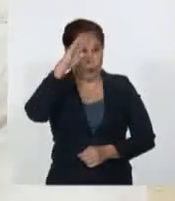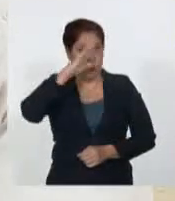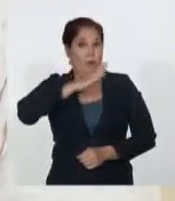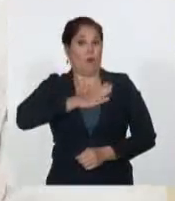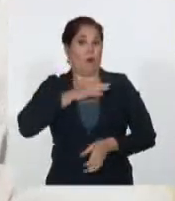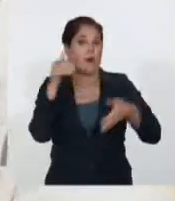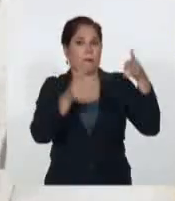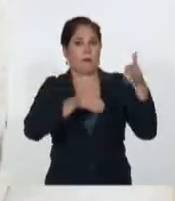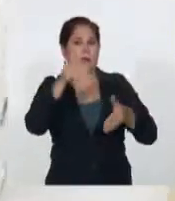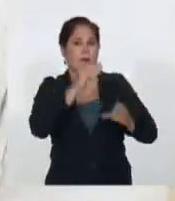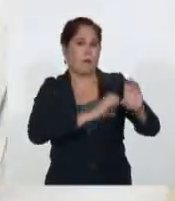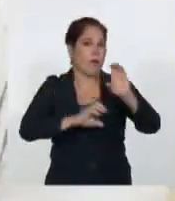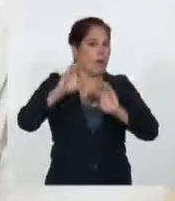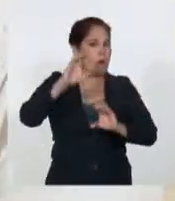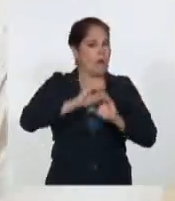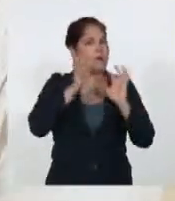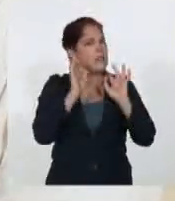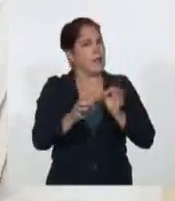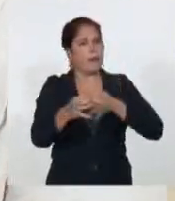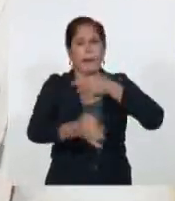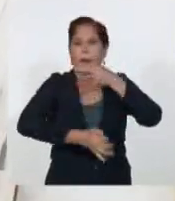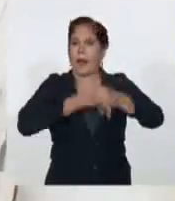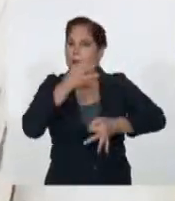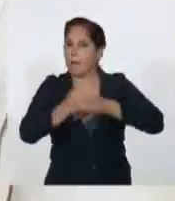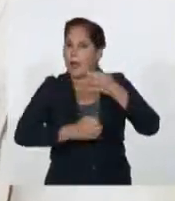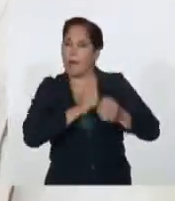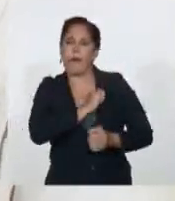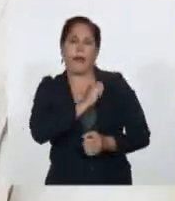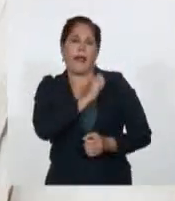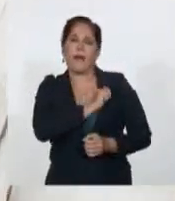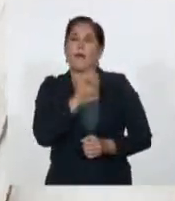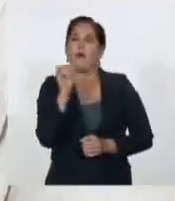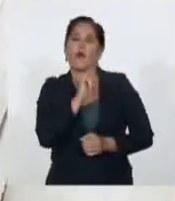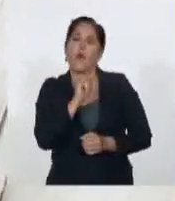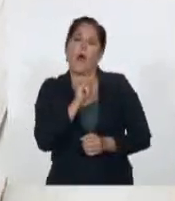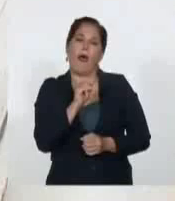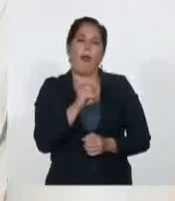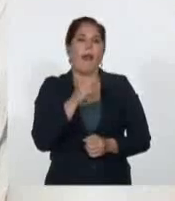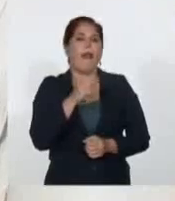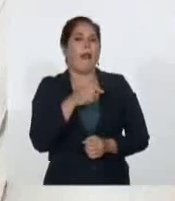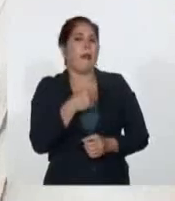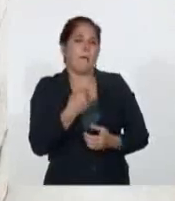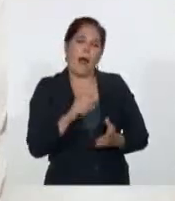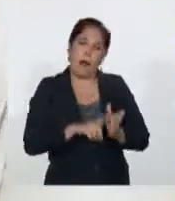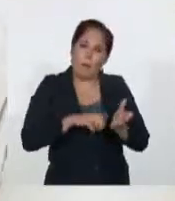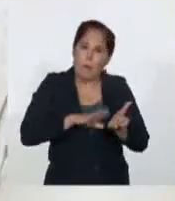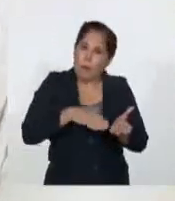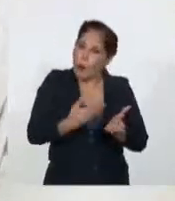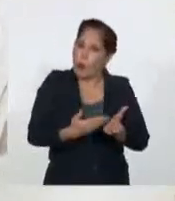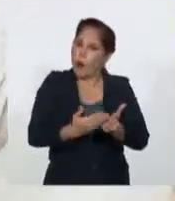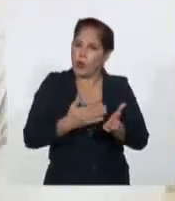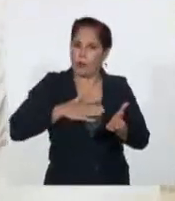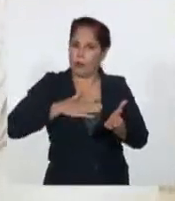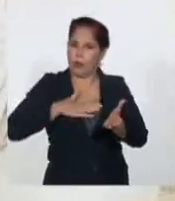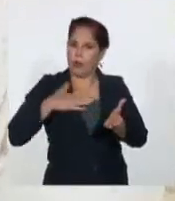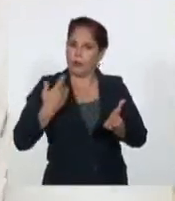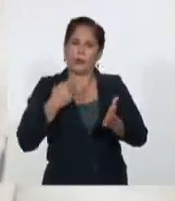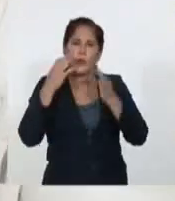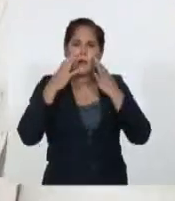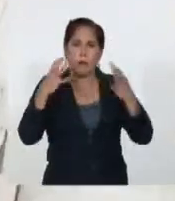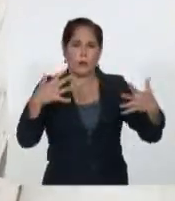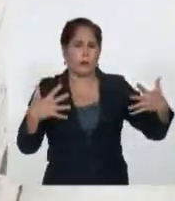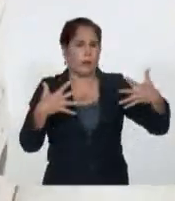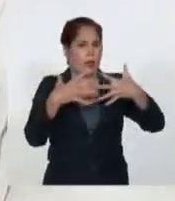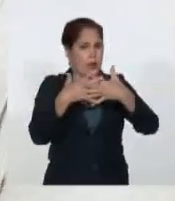participar en esta Cumbre siempre hemos explicado que lo queremos hacer de una manera activa constructiva propositiva creemos en la importancia de la relación